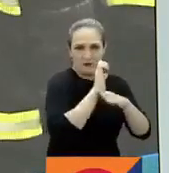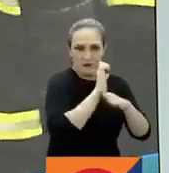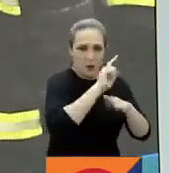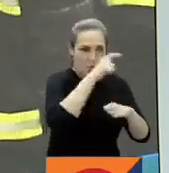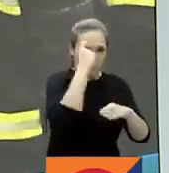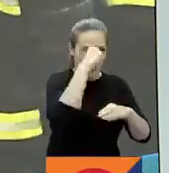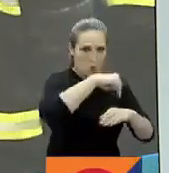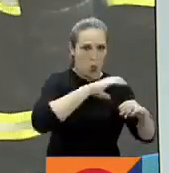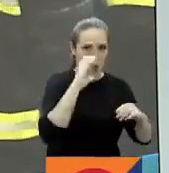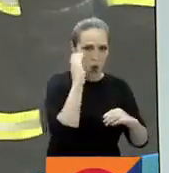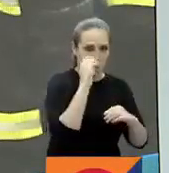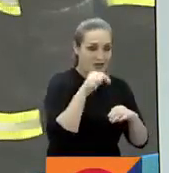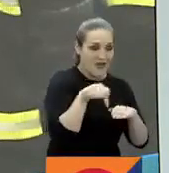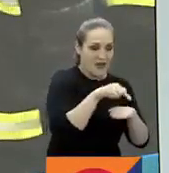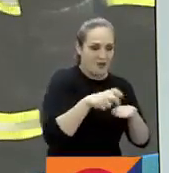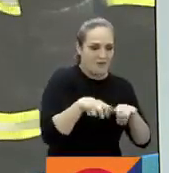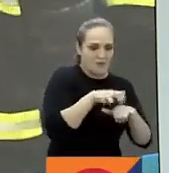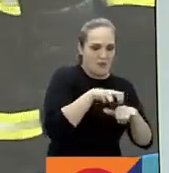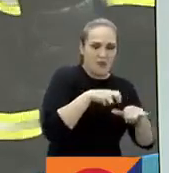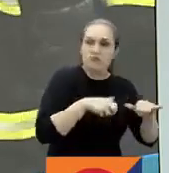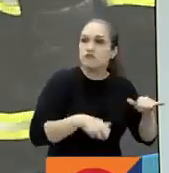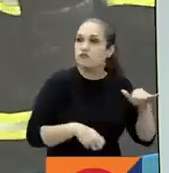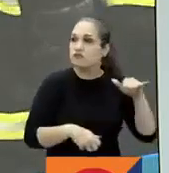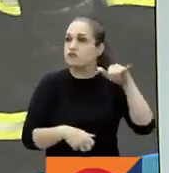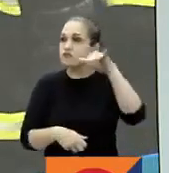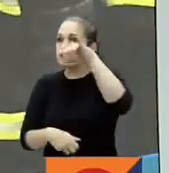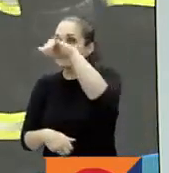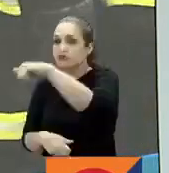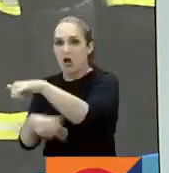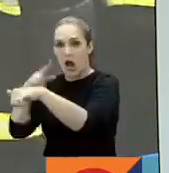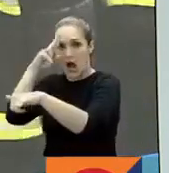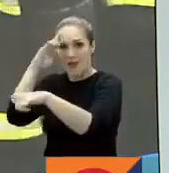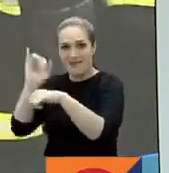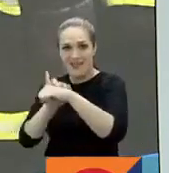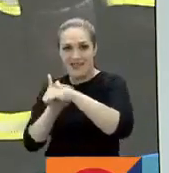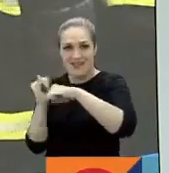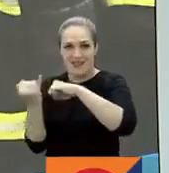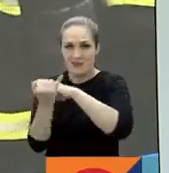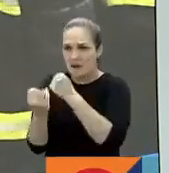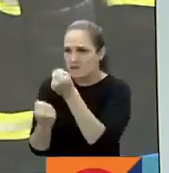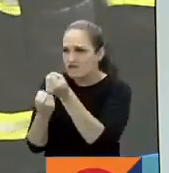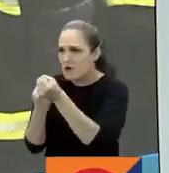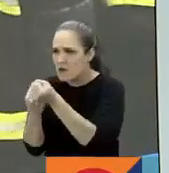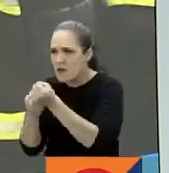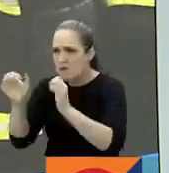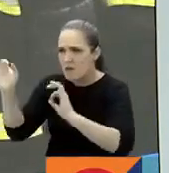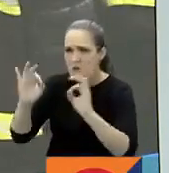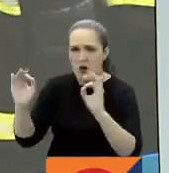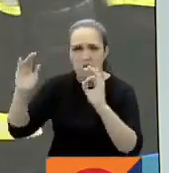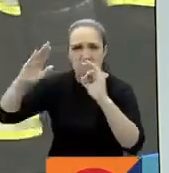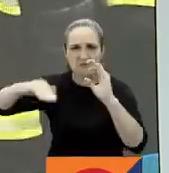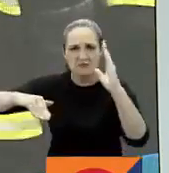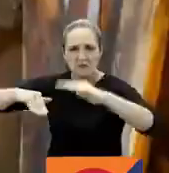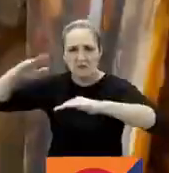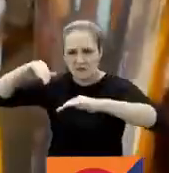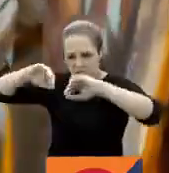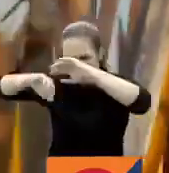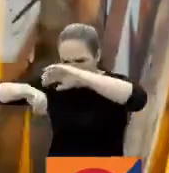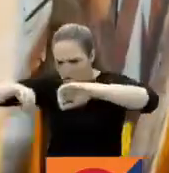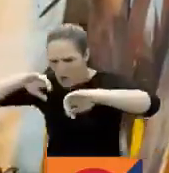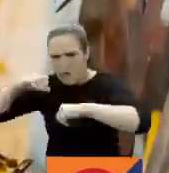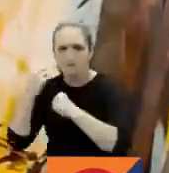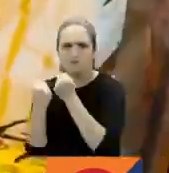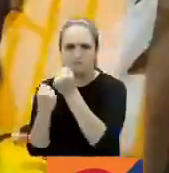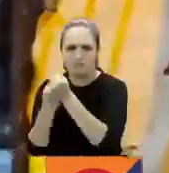la importante labor de apoyar la búsqueda y rescate de personas atrapadas en las estructuras colapsadas luego del terremoto.